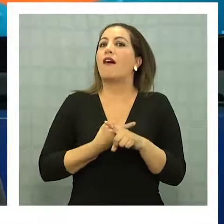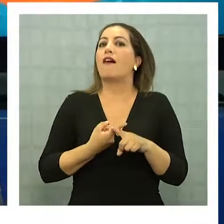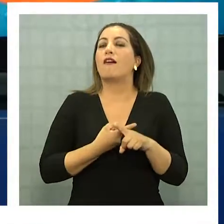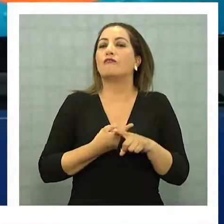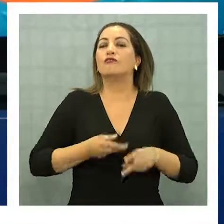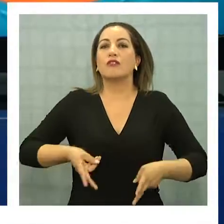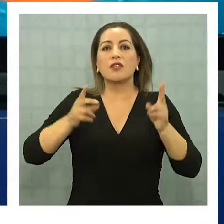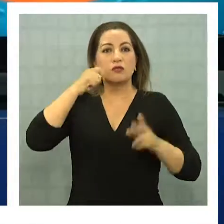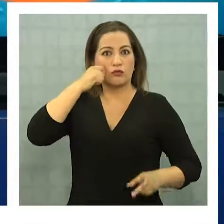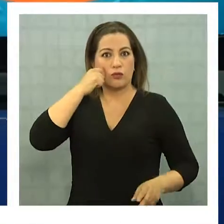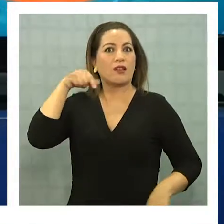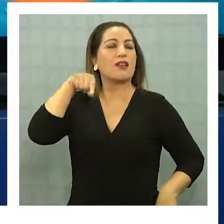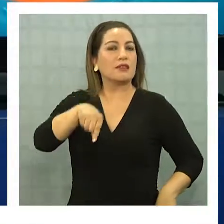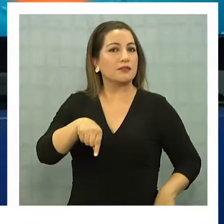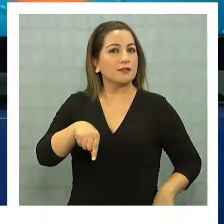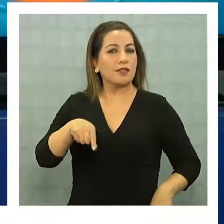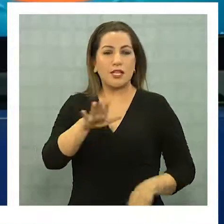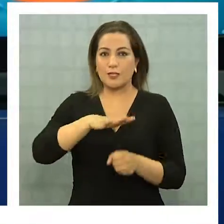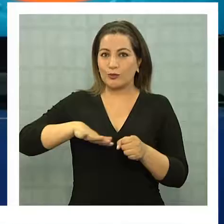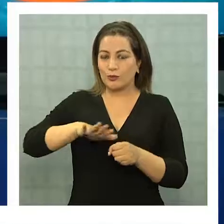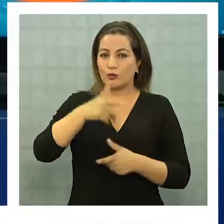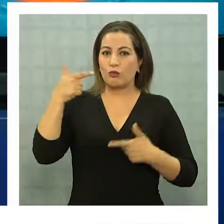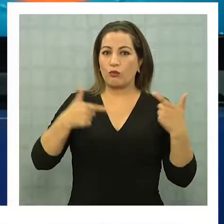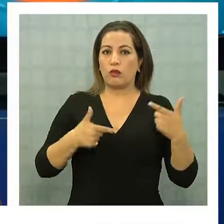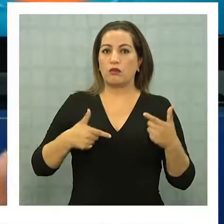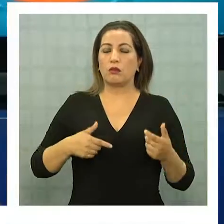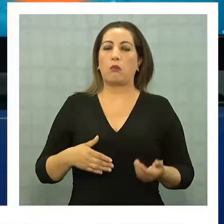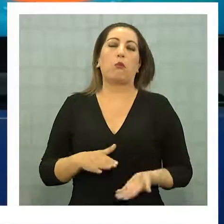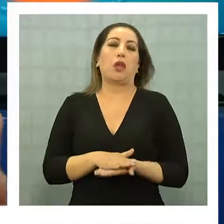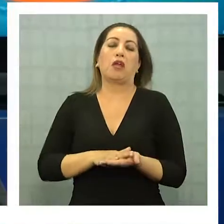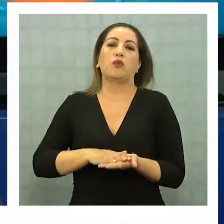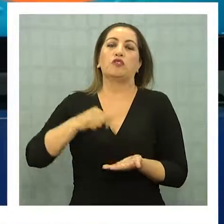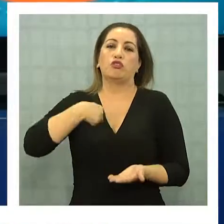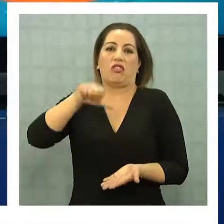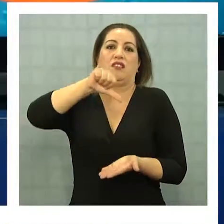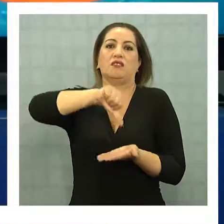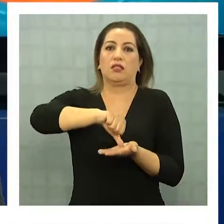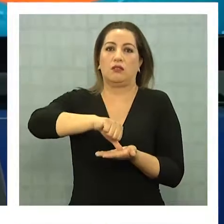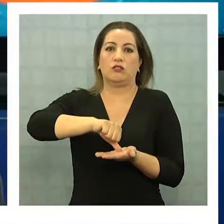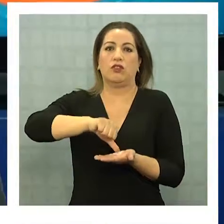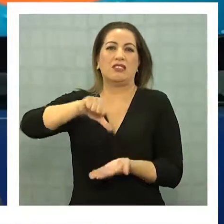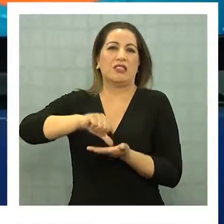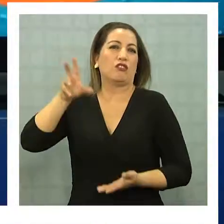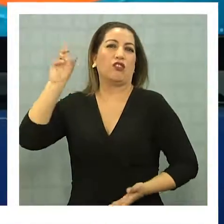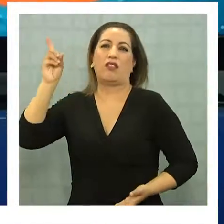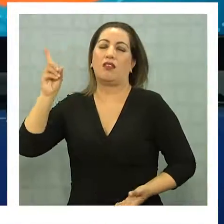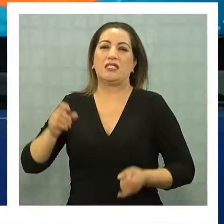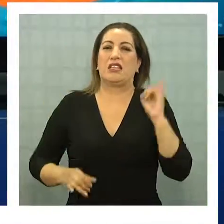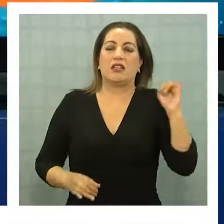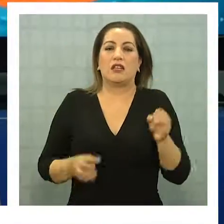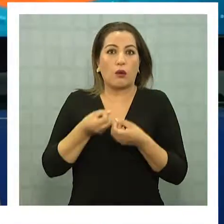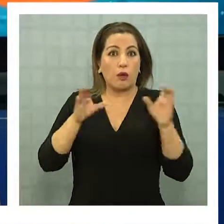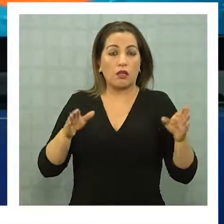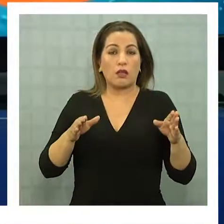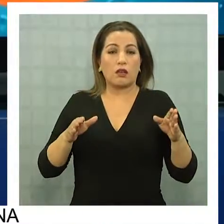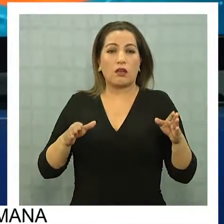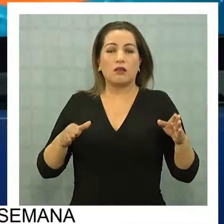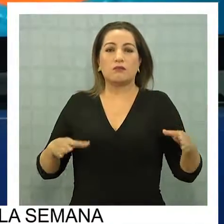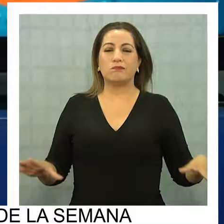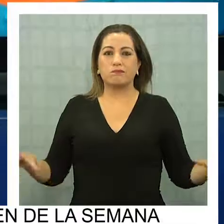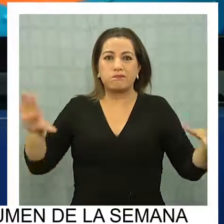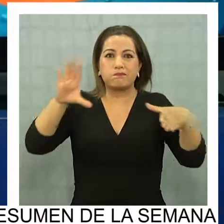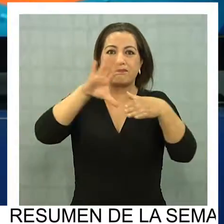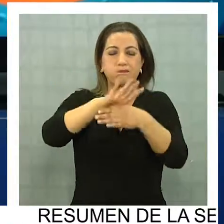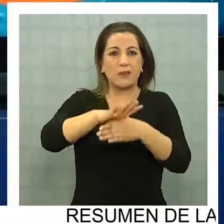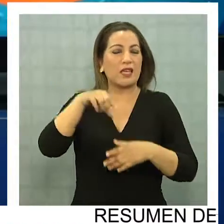humanos. Entonces, más allá de las posiciones políticas que se tengan, uno puede ser de centro, de izquierda, de centro derecha o lo que sea, la coincidencia